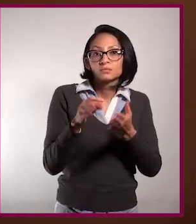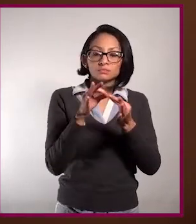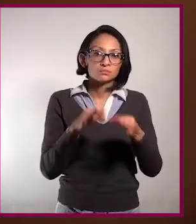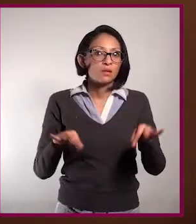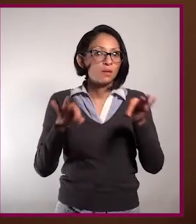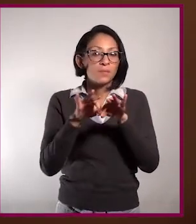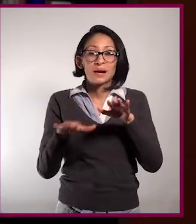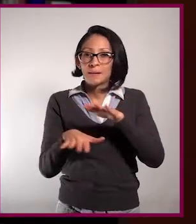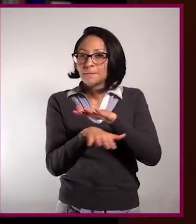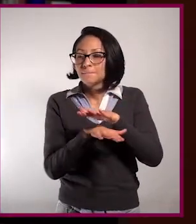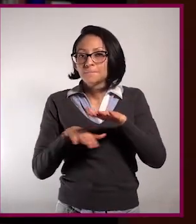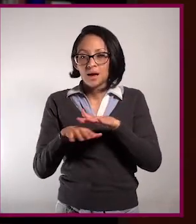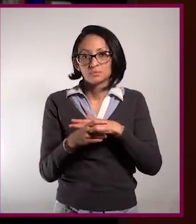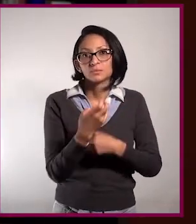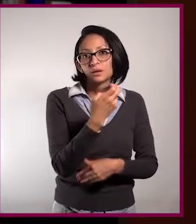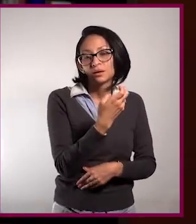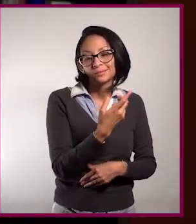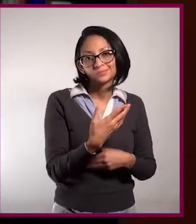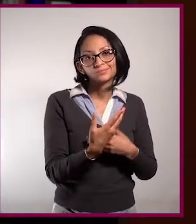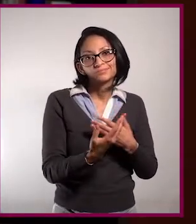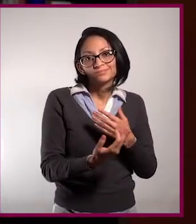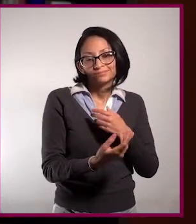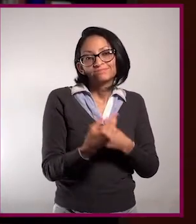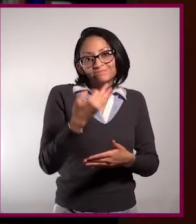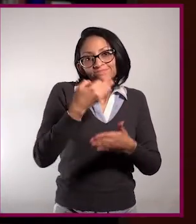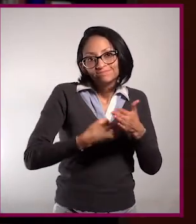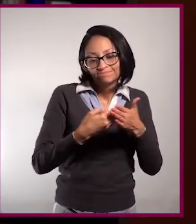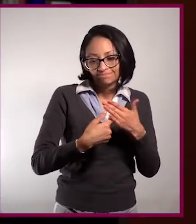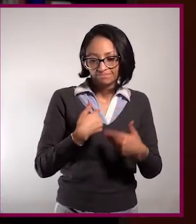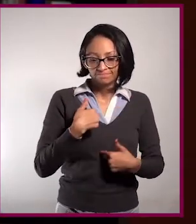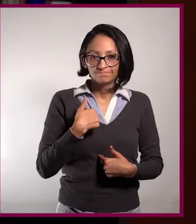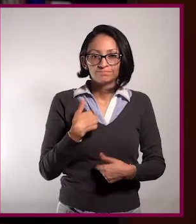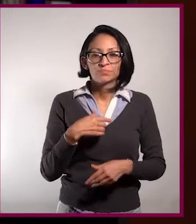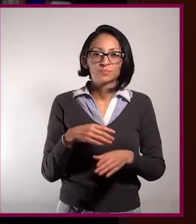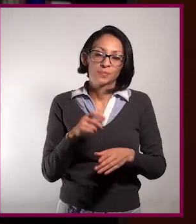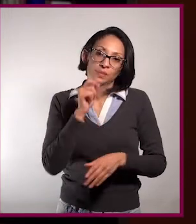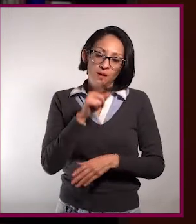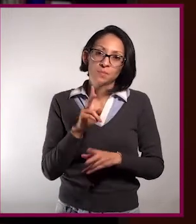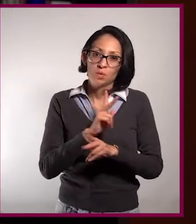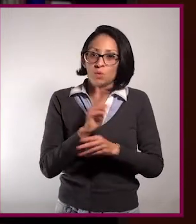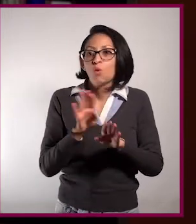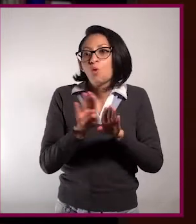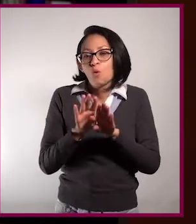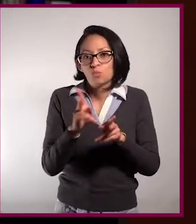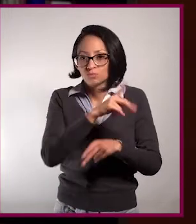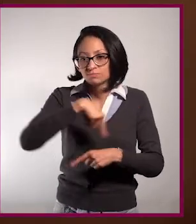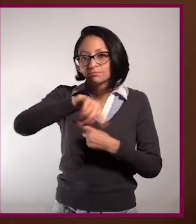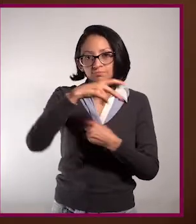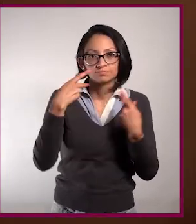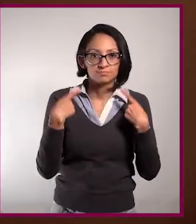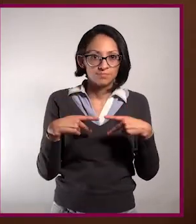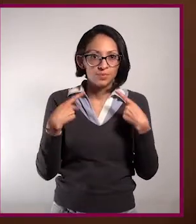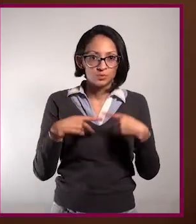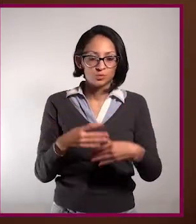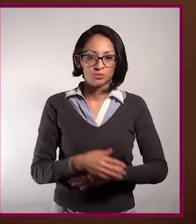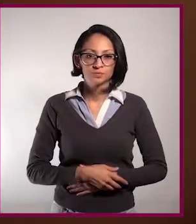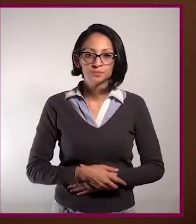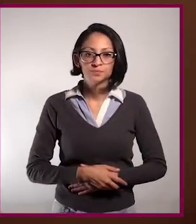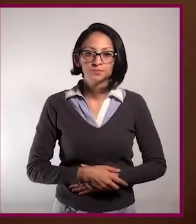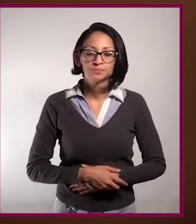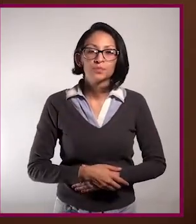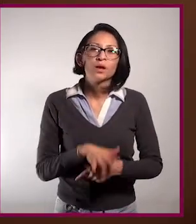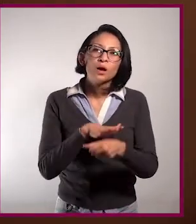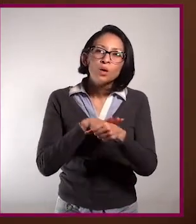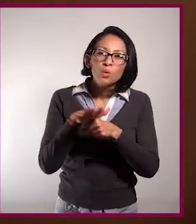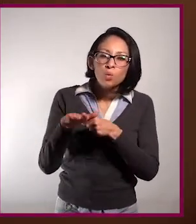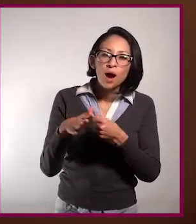y esto afecta nuestra dignidad y, por supuesto, los derechos sexuales de las personas. Paulina, ¿qué